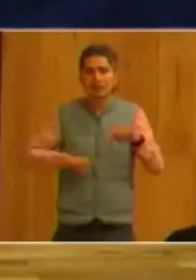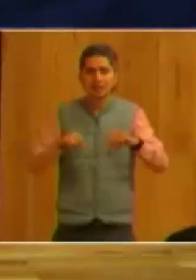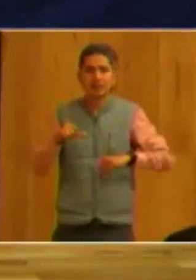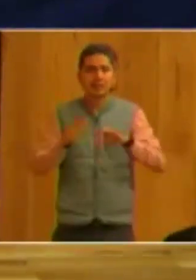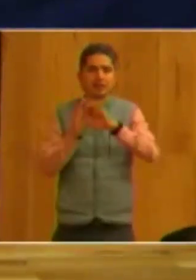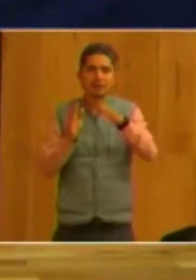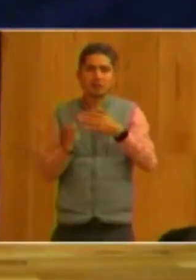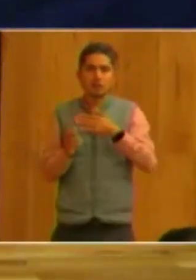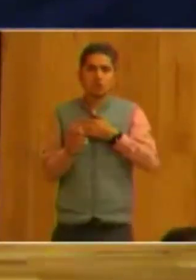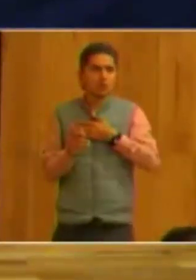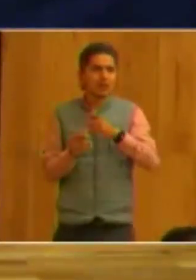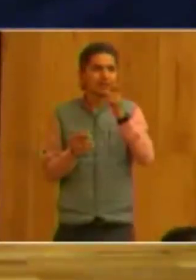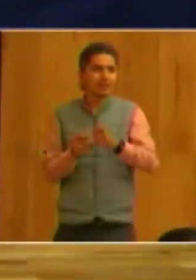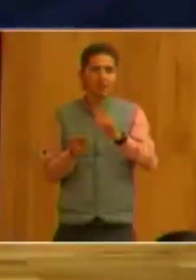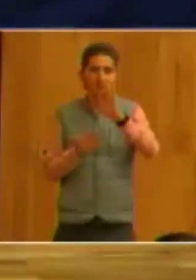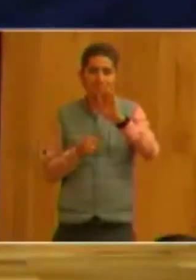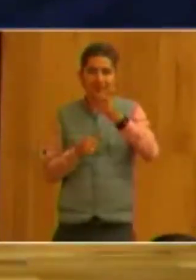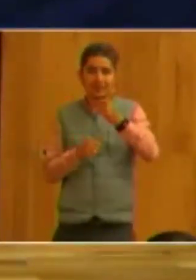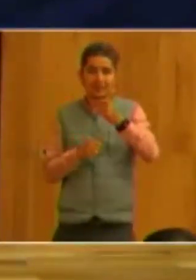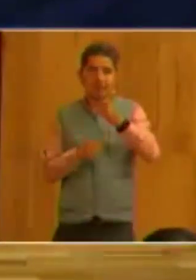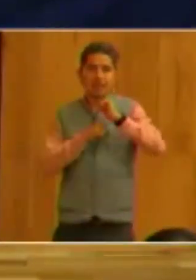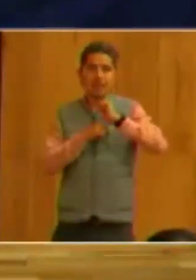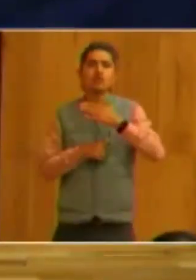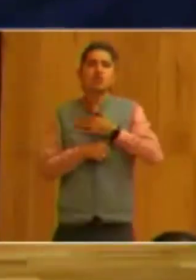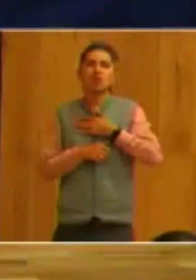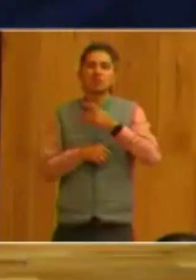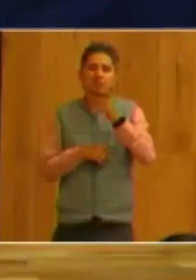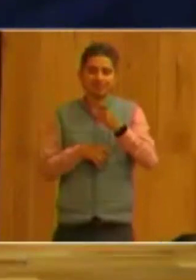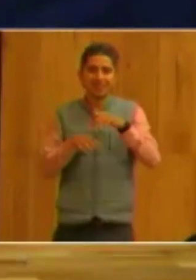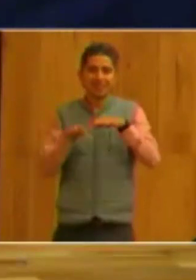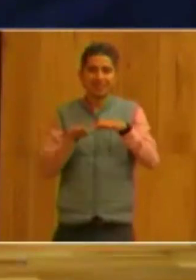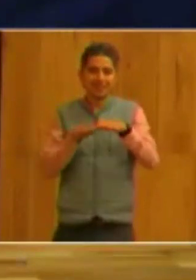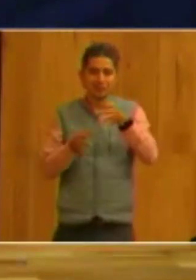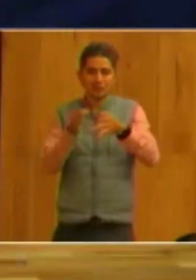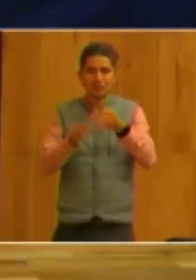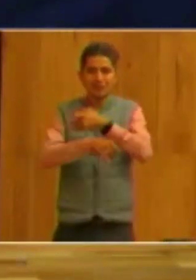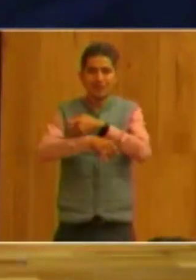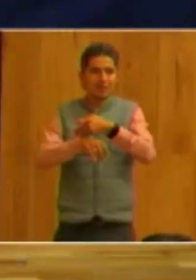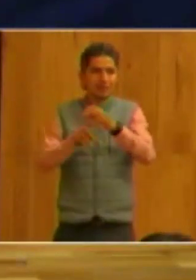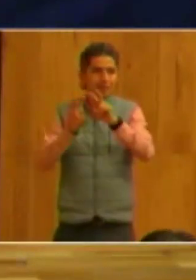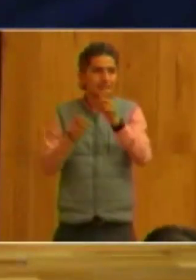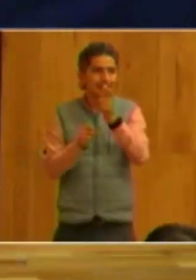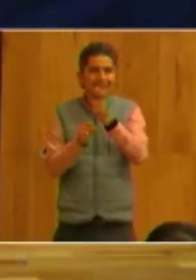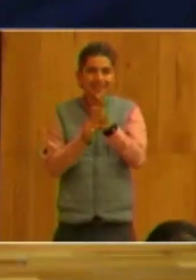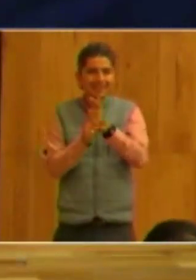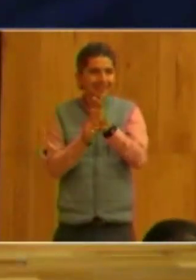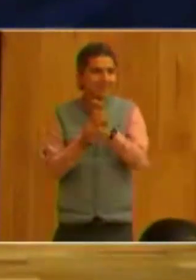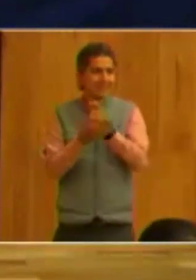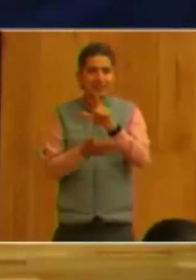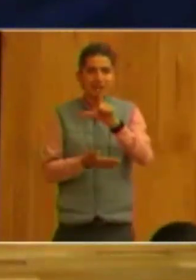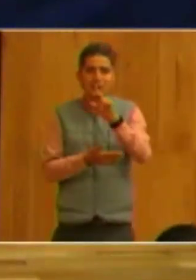en mi caso pues soy fiscal adscrito a juzgados familiares, adscrito con la licenciada